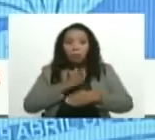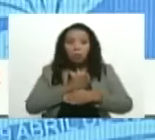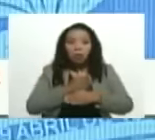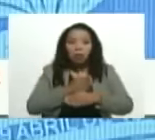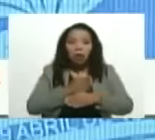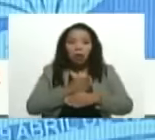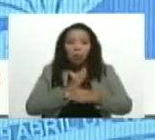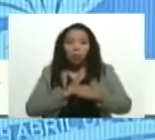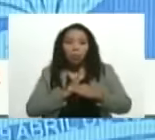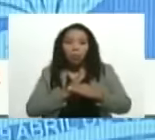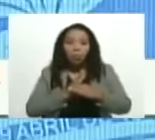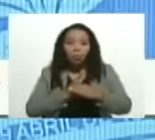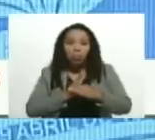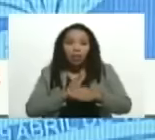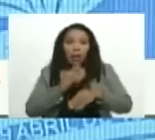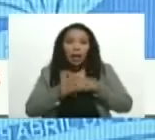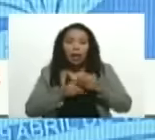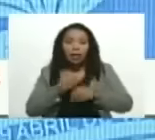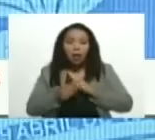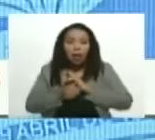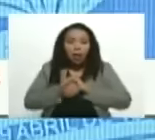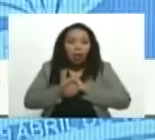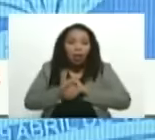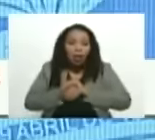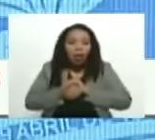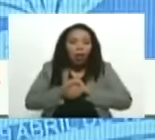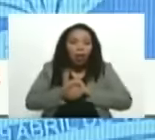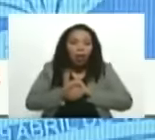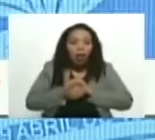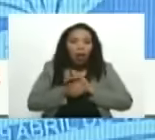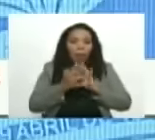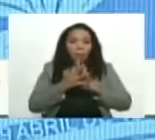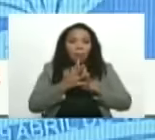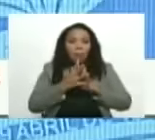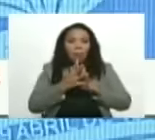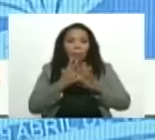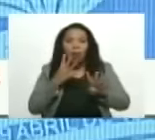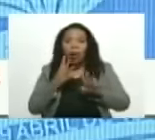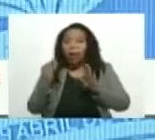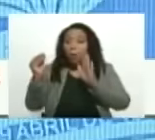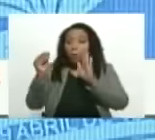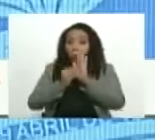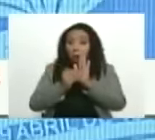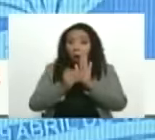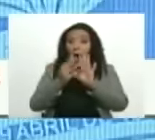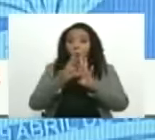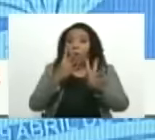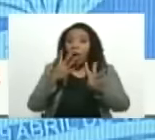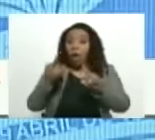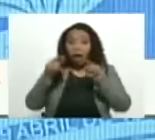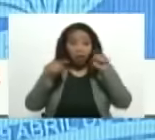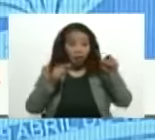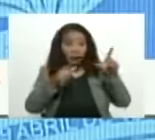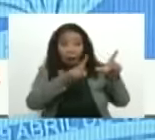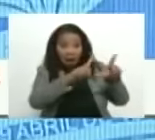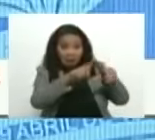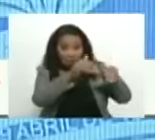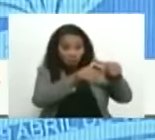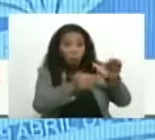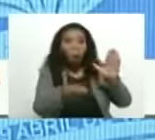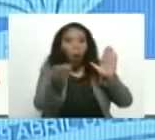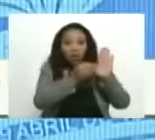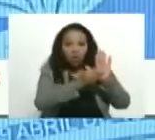retardaron, se lanzaron la operación Morrocoy y retardaban las colas, ponían a unas personas que ya habían supuestamente votado a volver a hacer la